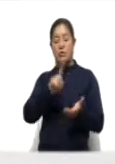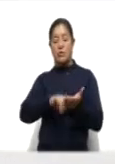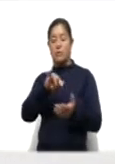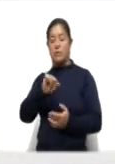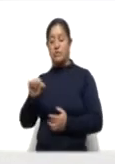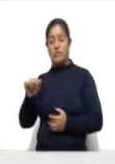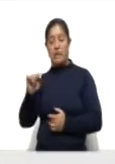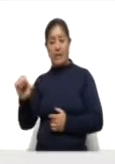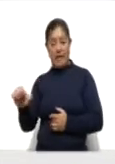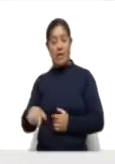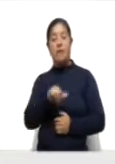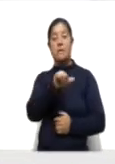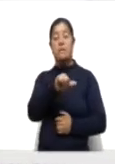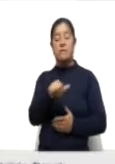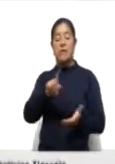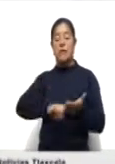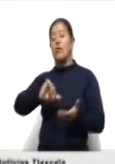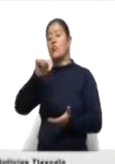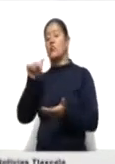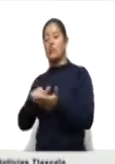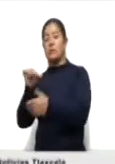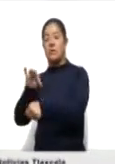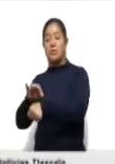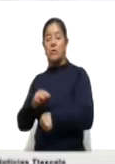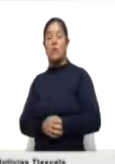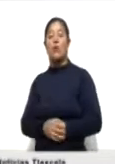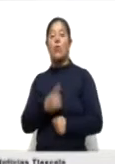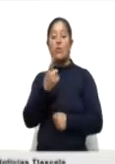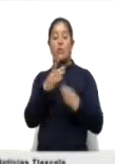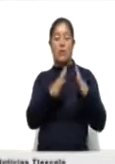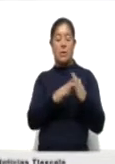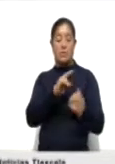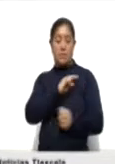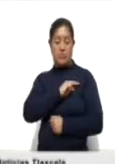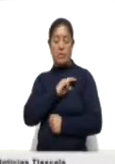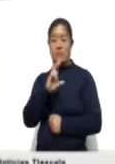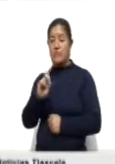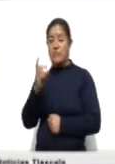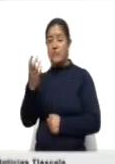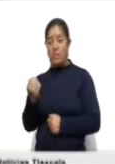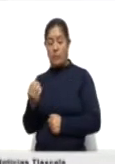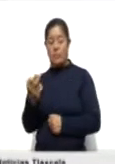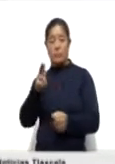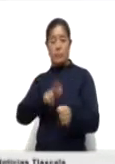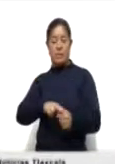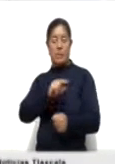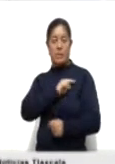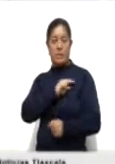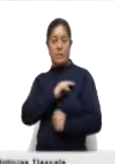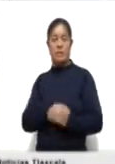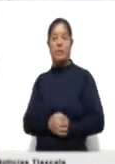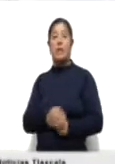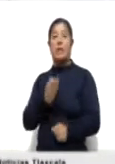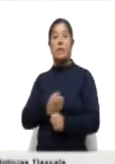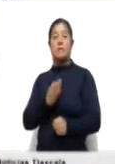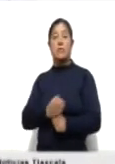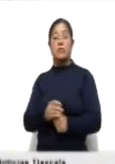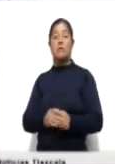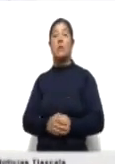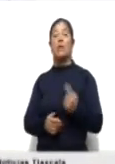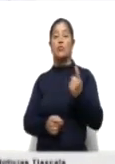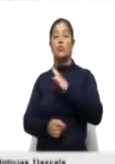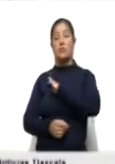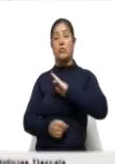ISSSTE, 16 en otras instituciones, 1 en domicilio particular y 39 en hospital privado. Hasta este momento,